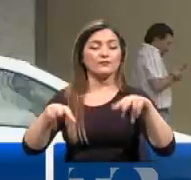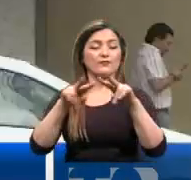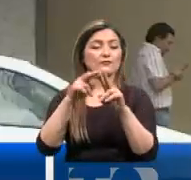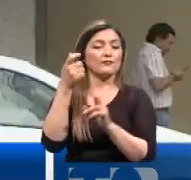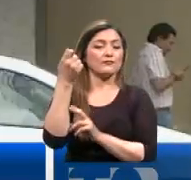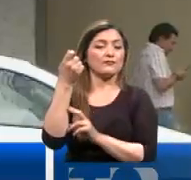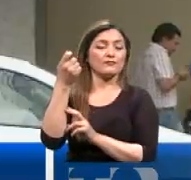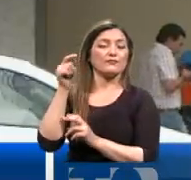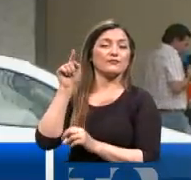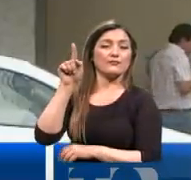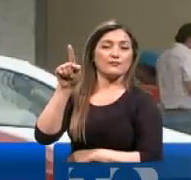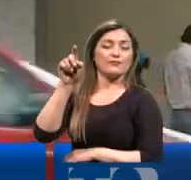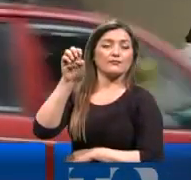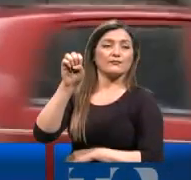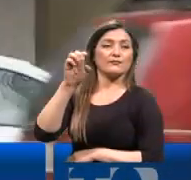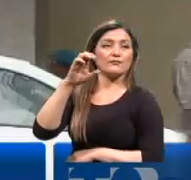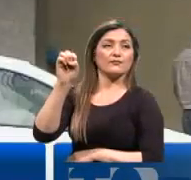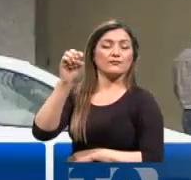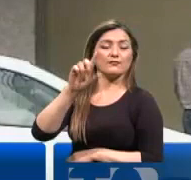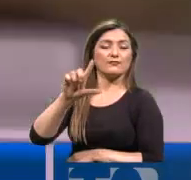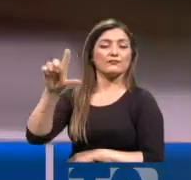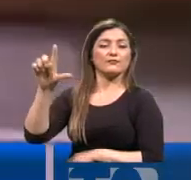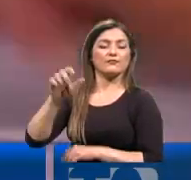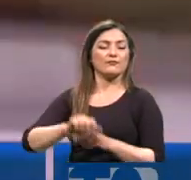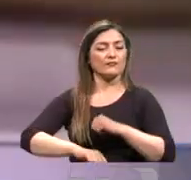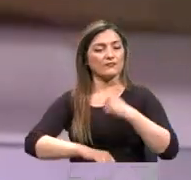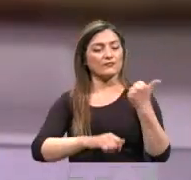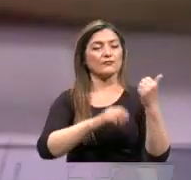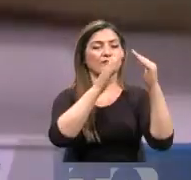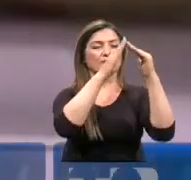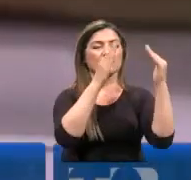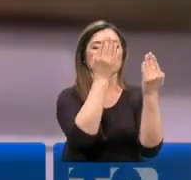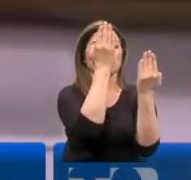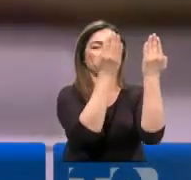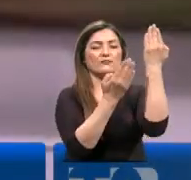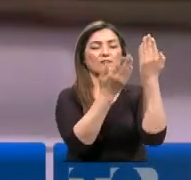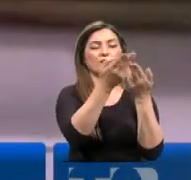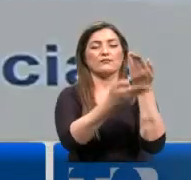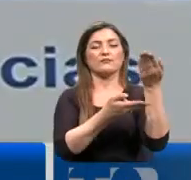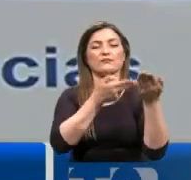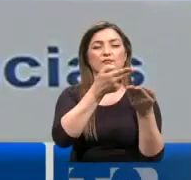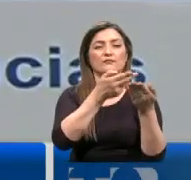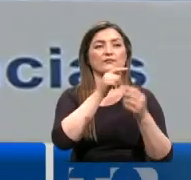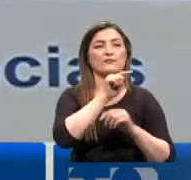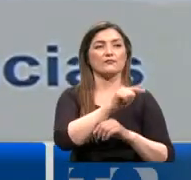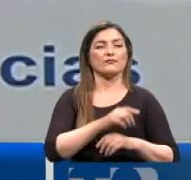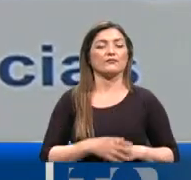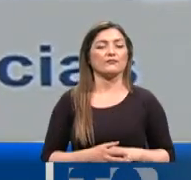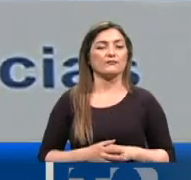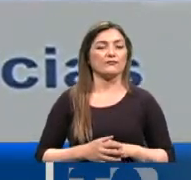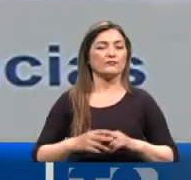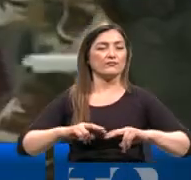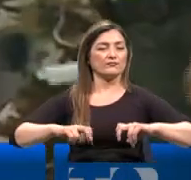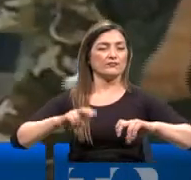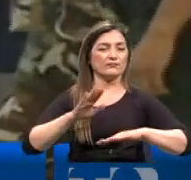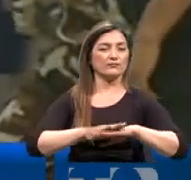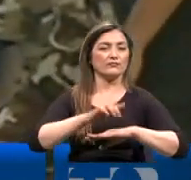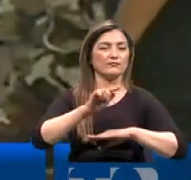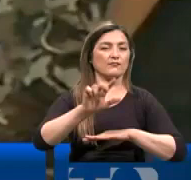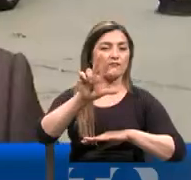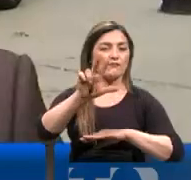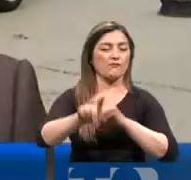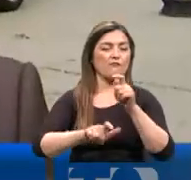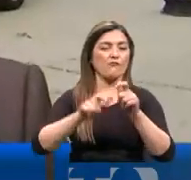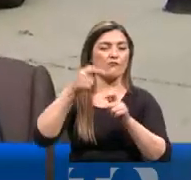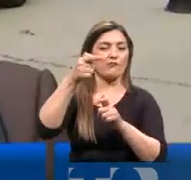Cevale y uno en la casa de valores Citadel. Sin embargo, en esta última serían vinculadas otras 3 personas más la próxima